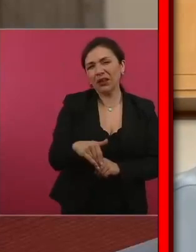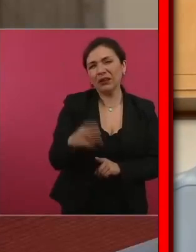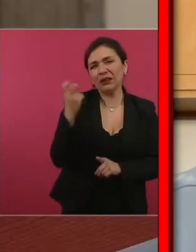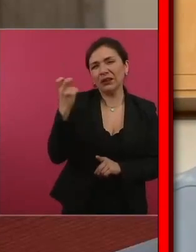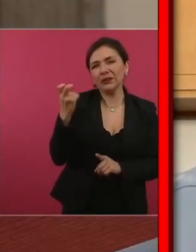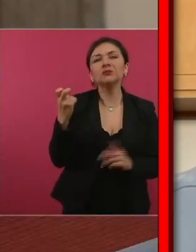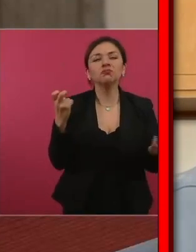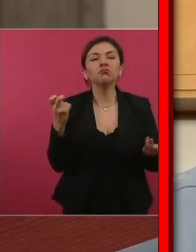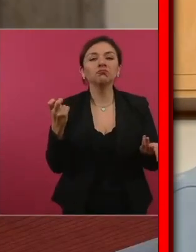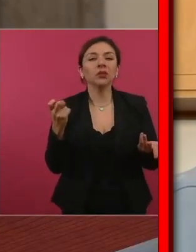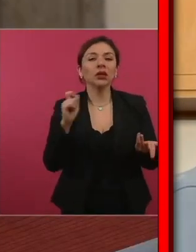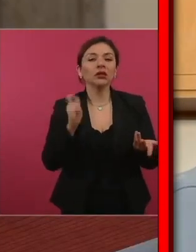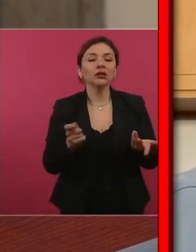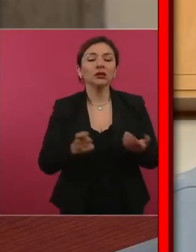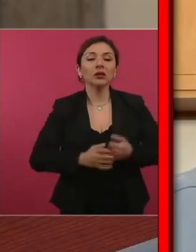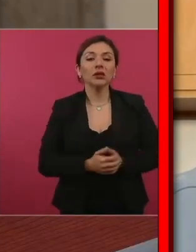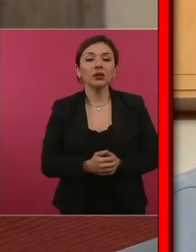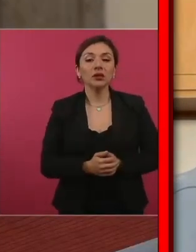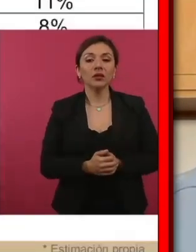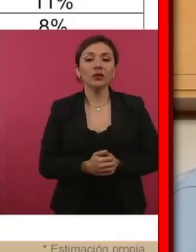que va a